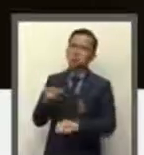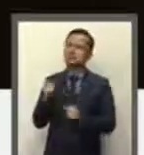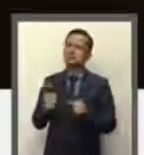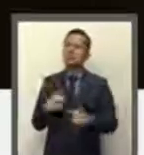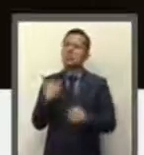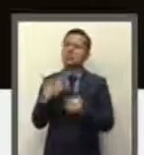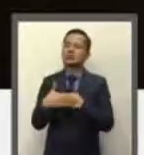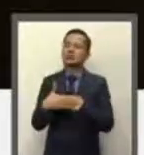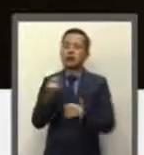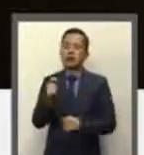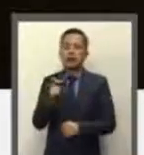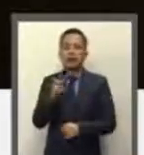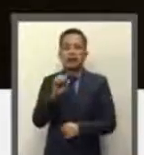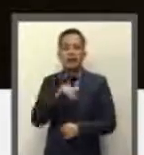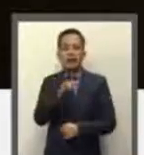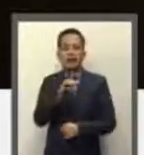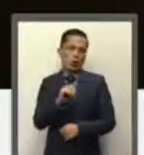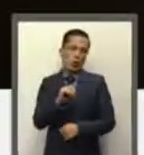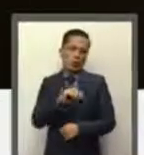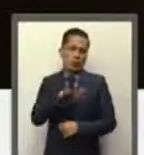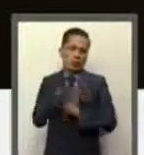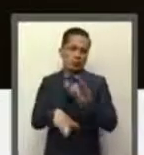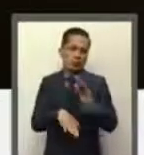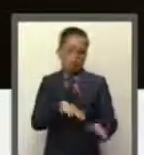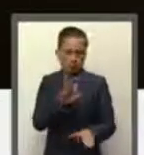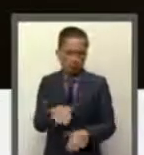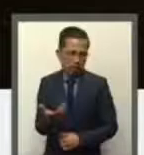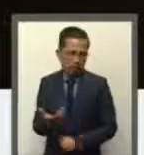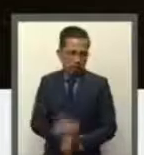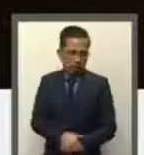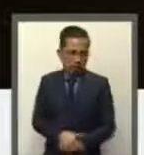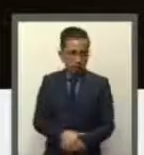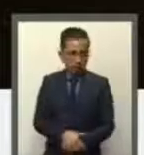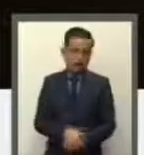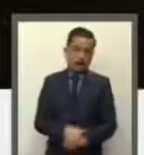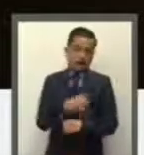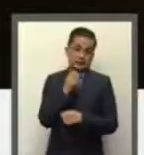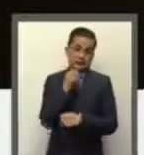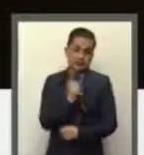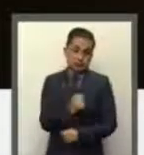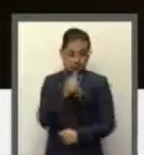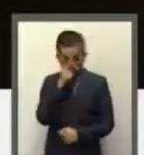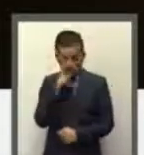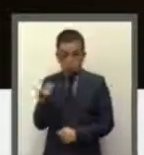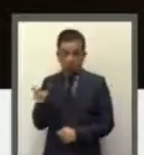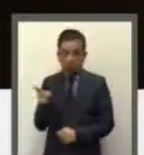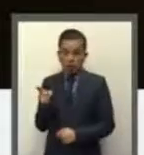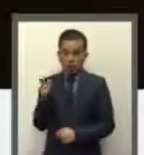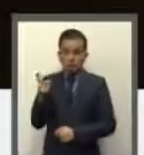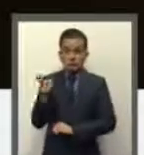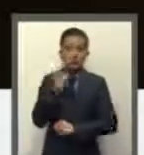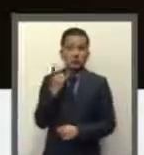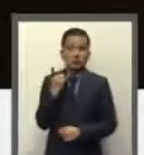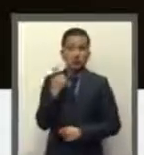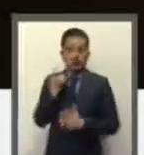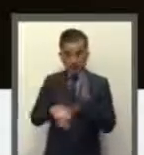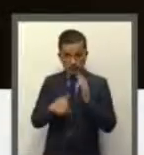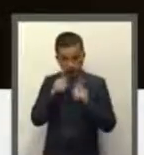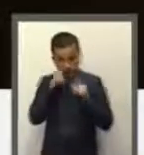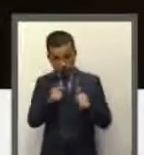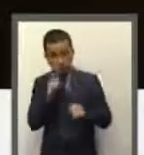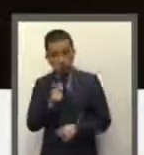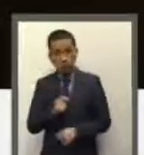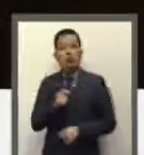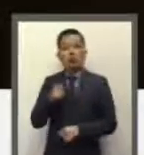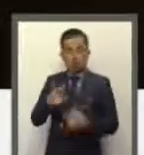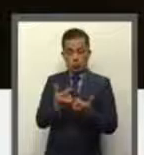de Andrés Manuel. Seguramente ese legislador no ha escuchado que dentro de los propósitos de Morena, en donde